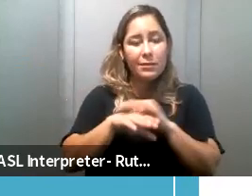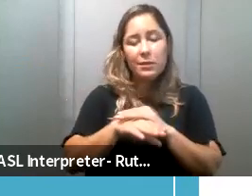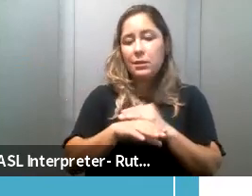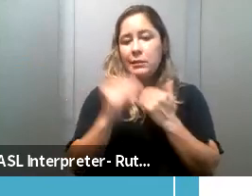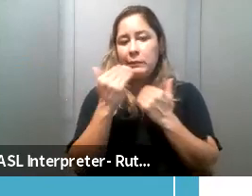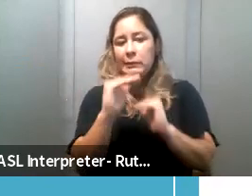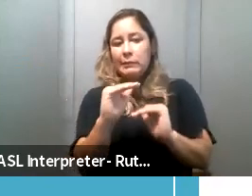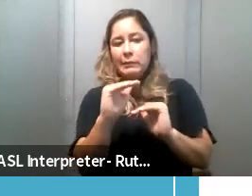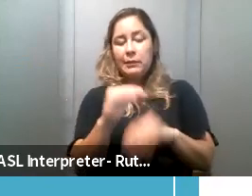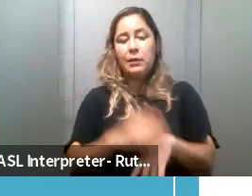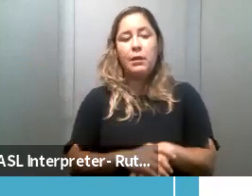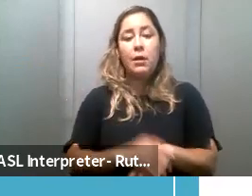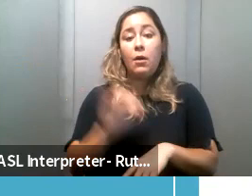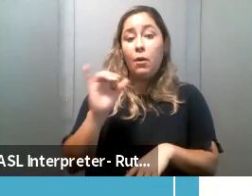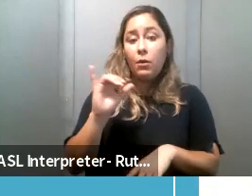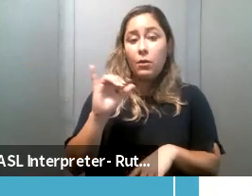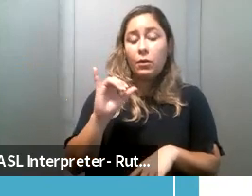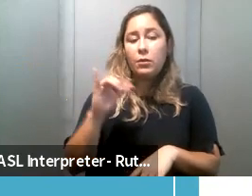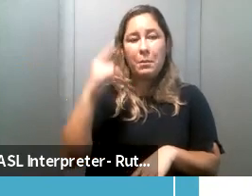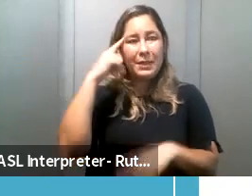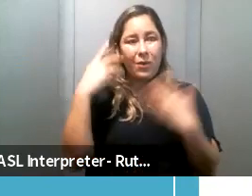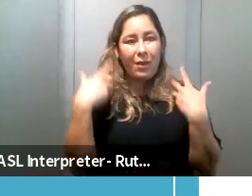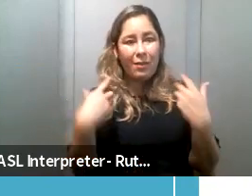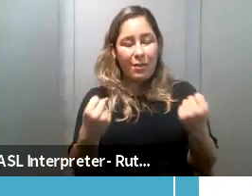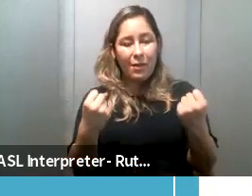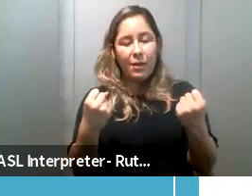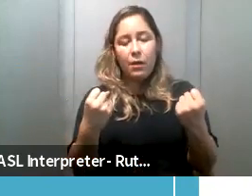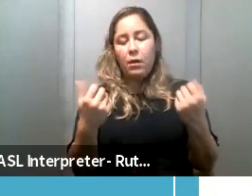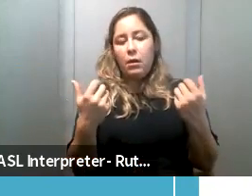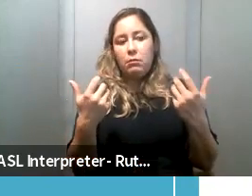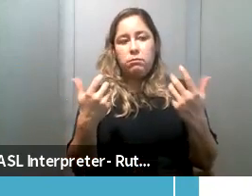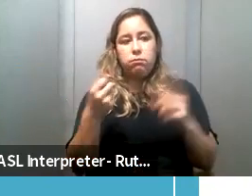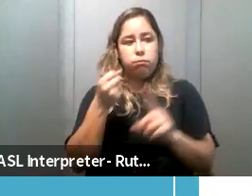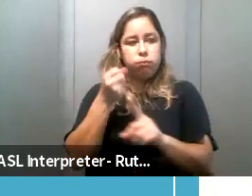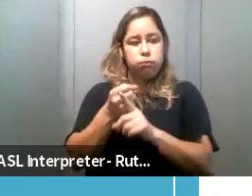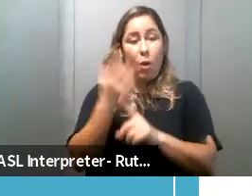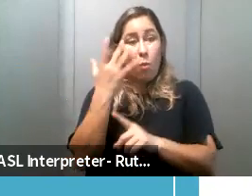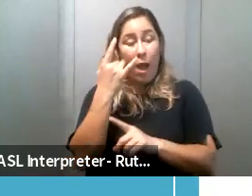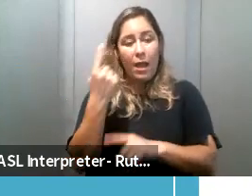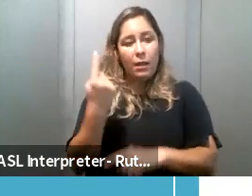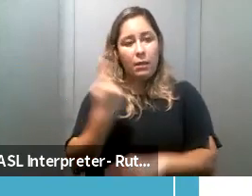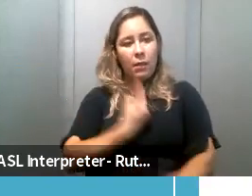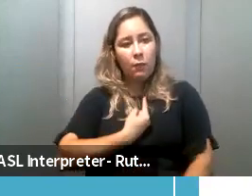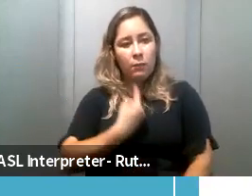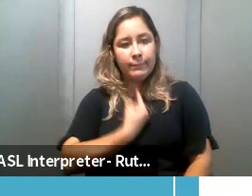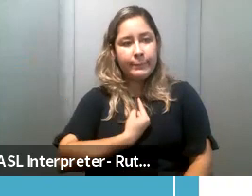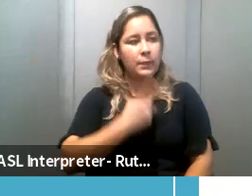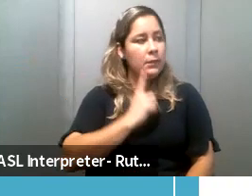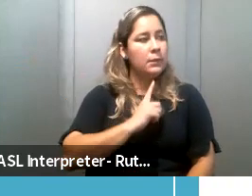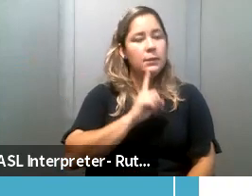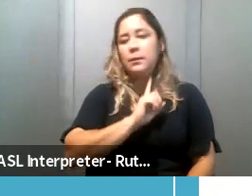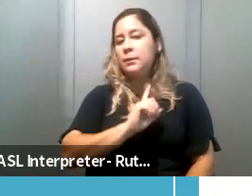gran impacto en la salud mental cuando una persona está en una célula solo sin contacto con